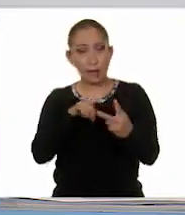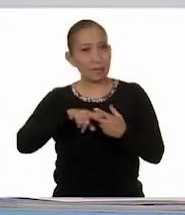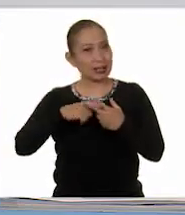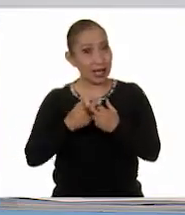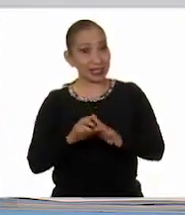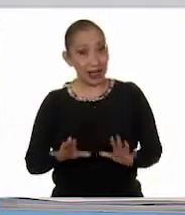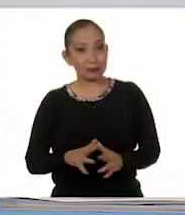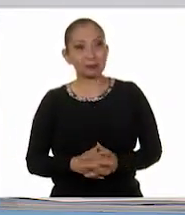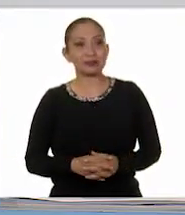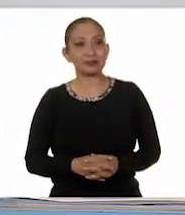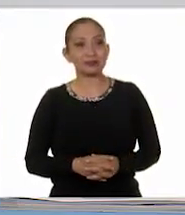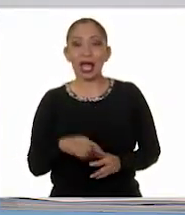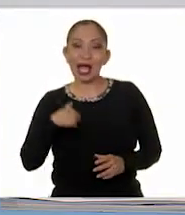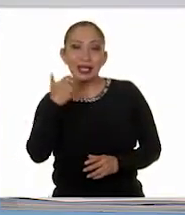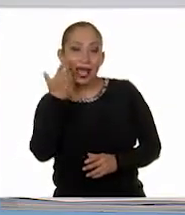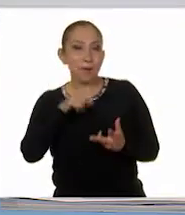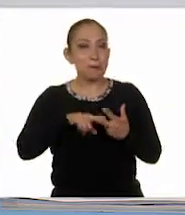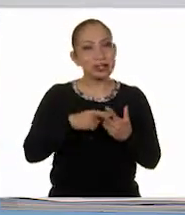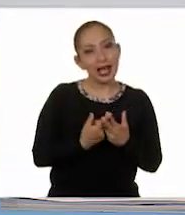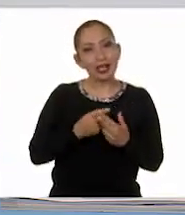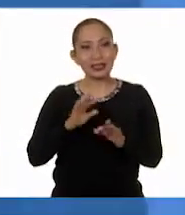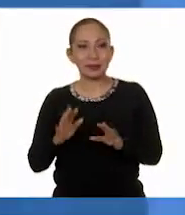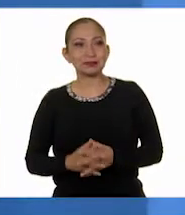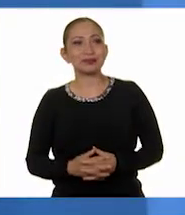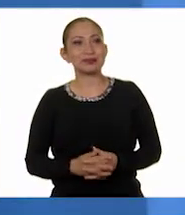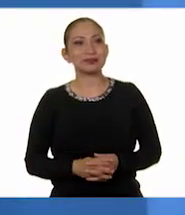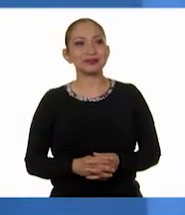empezar, maestra! Ya quiero comenzar.